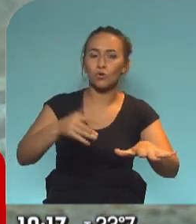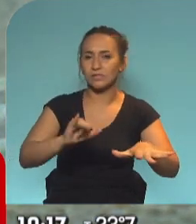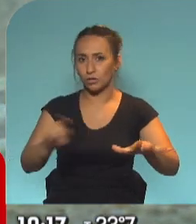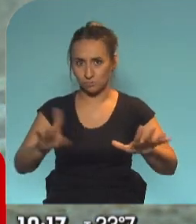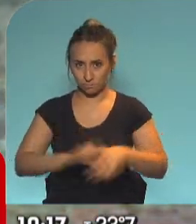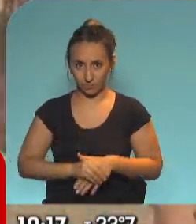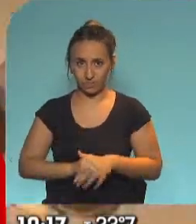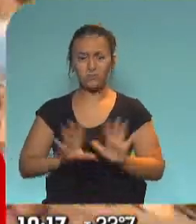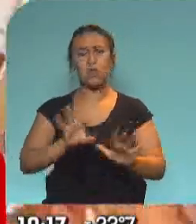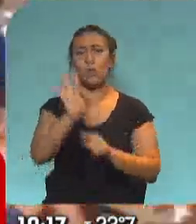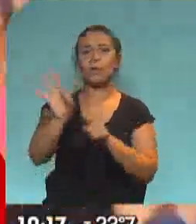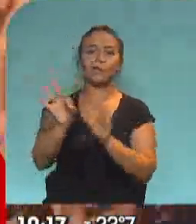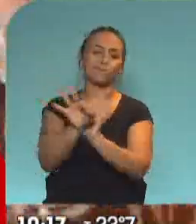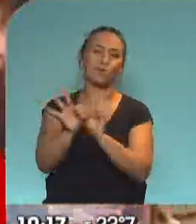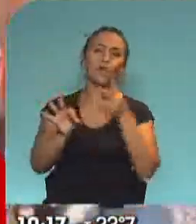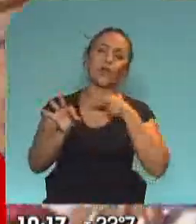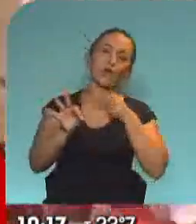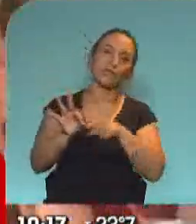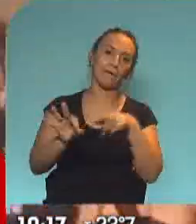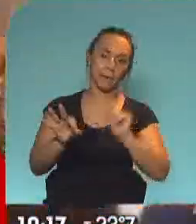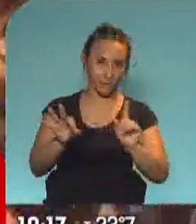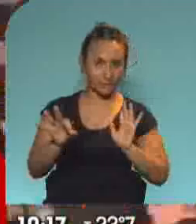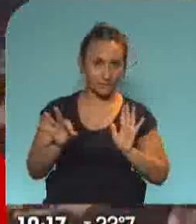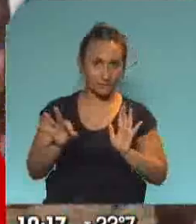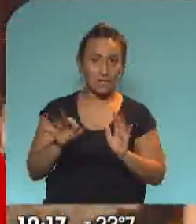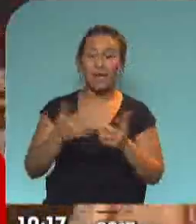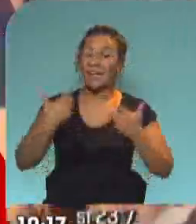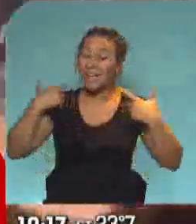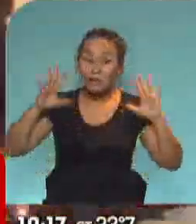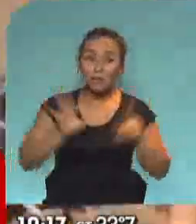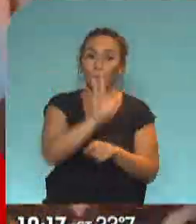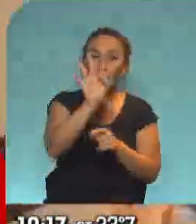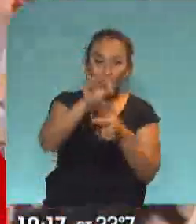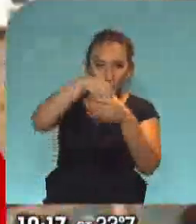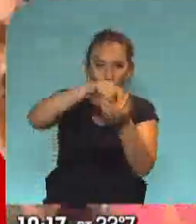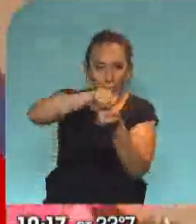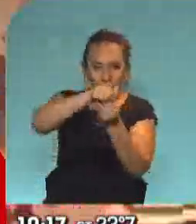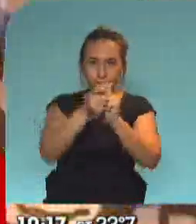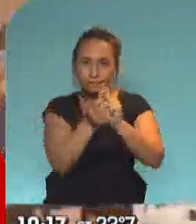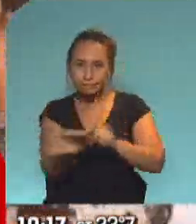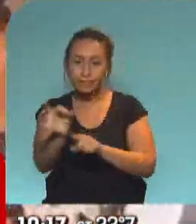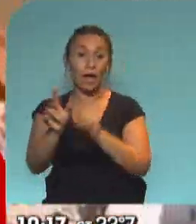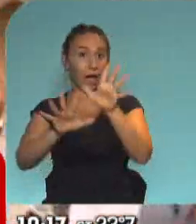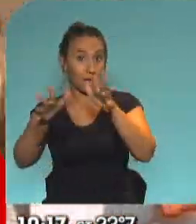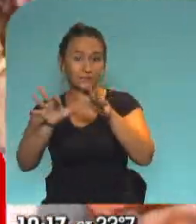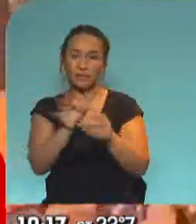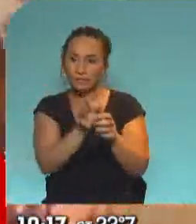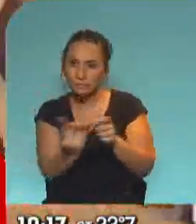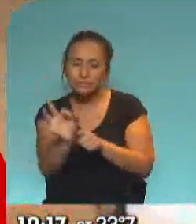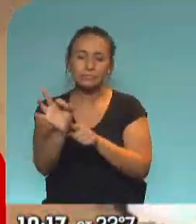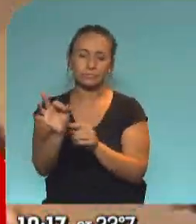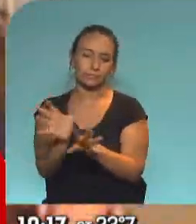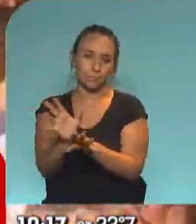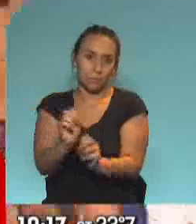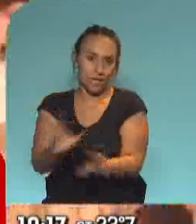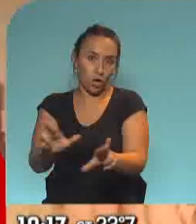es tan estúpido. ¿Sí? Generalmente las mutaciones, algunas son para mal y otras son para bien de